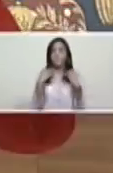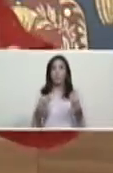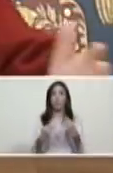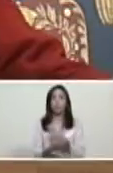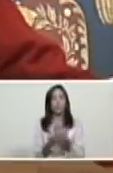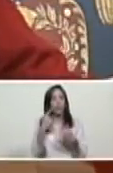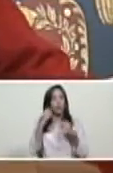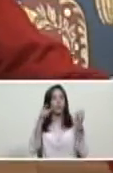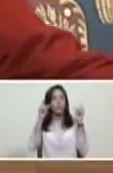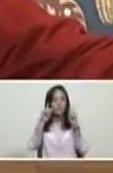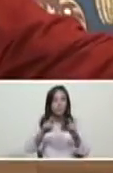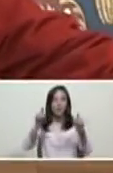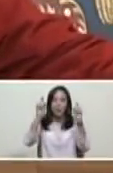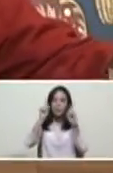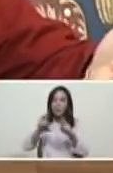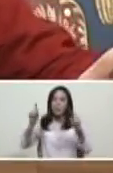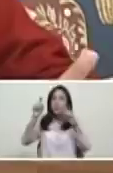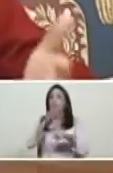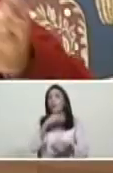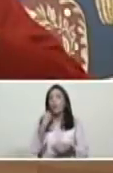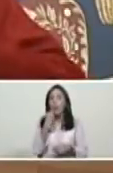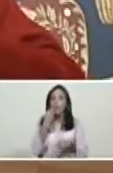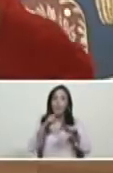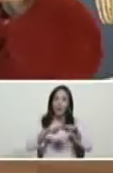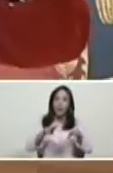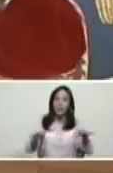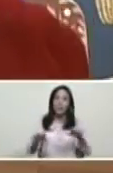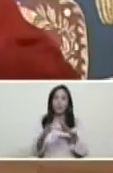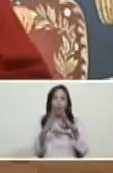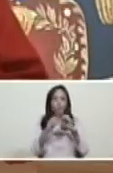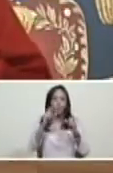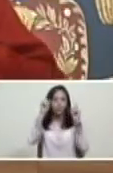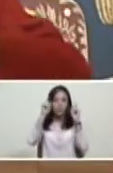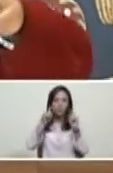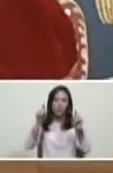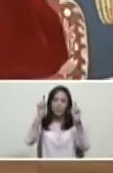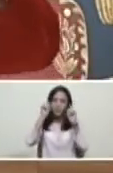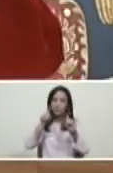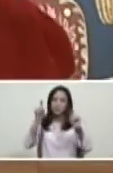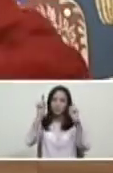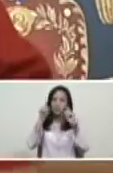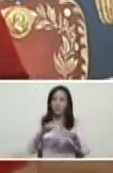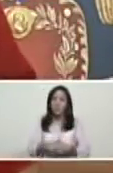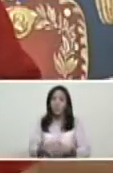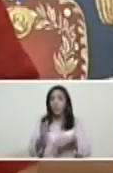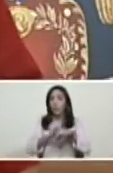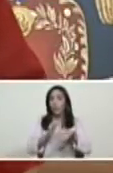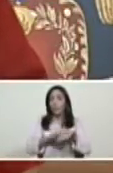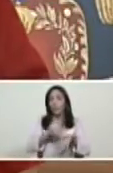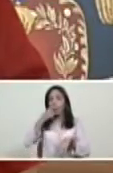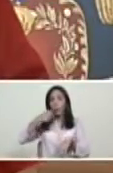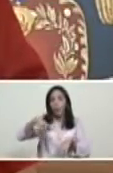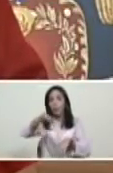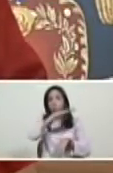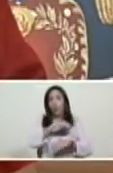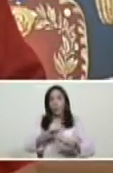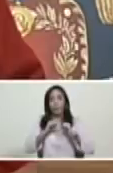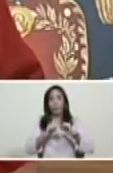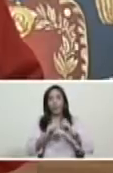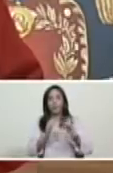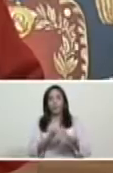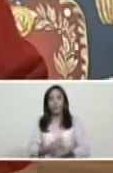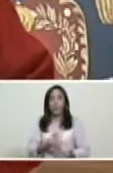generaciones, los que están levantándose, los niños, las niñas, la juventud, tiene que forjarse, porque el poder le pertenece a ustedes, muchachos y